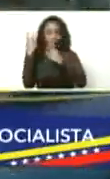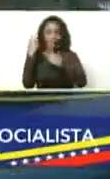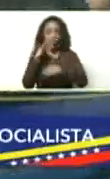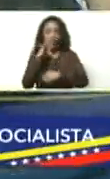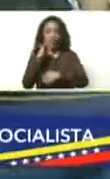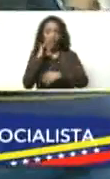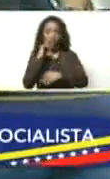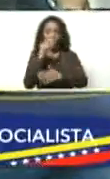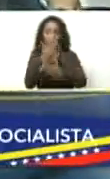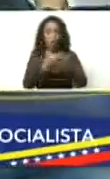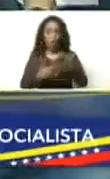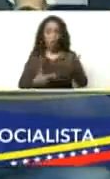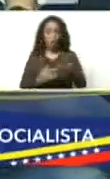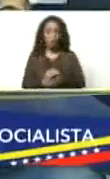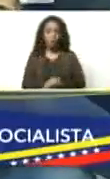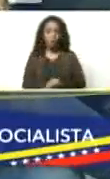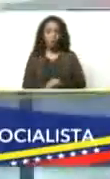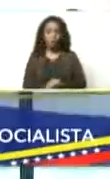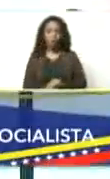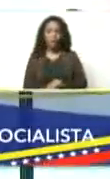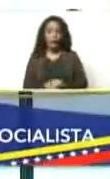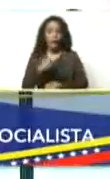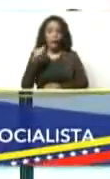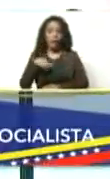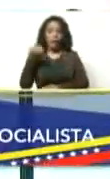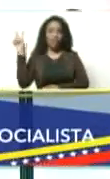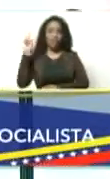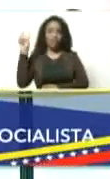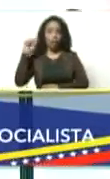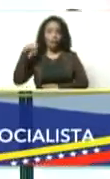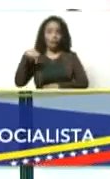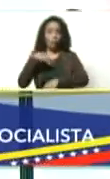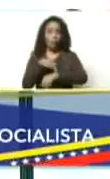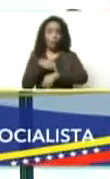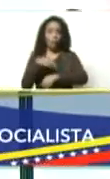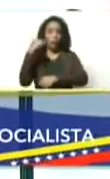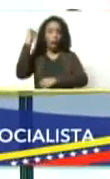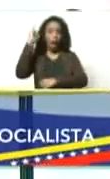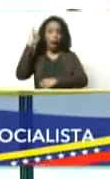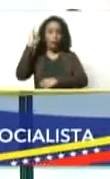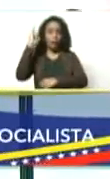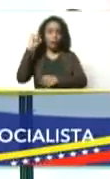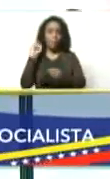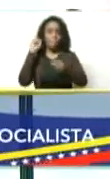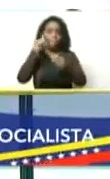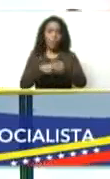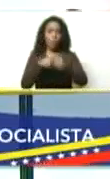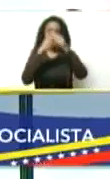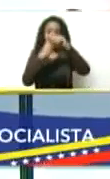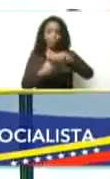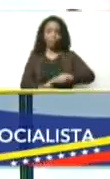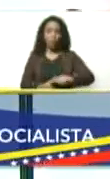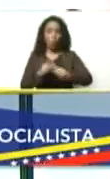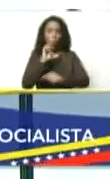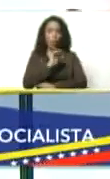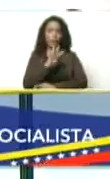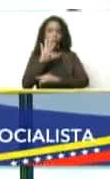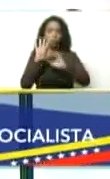importantes. En Venezuela hoy, en este momento, tenemos registrados